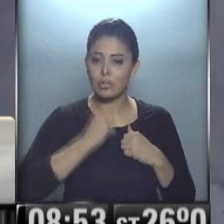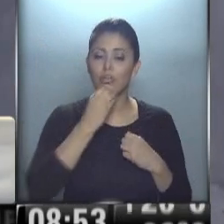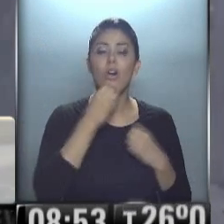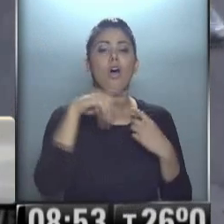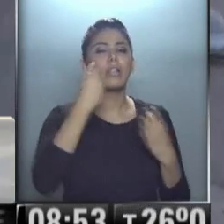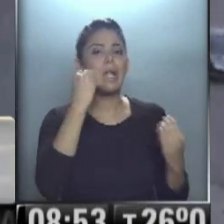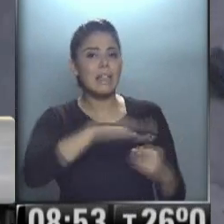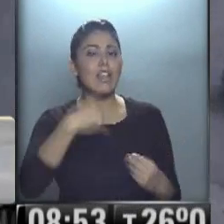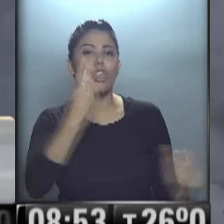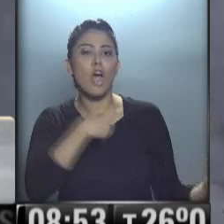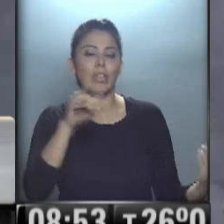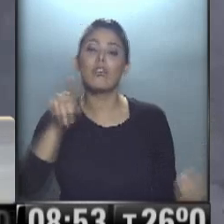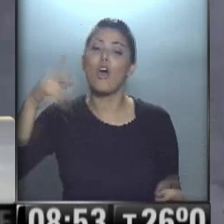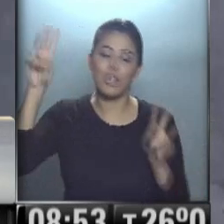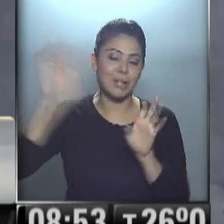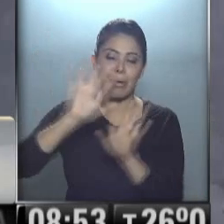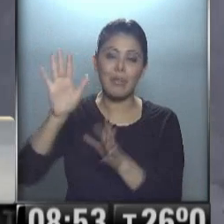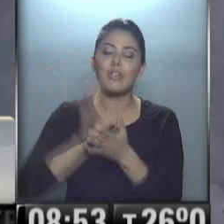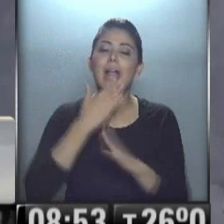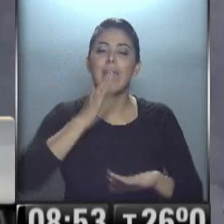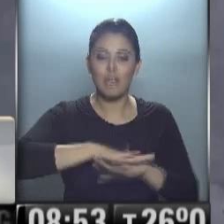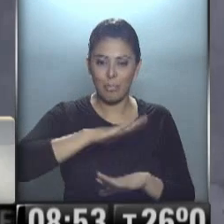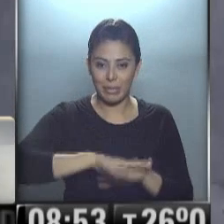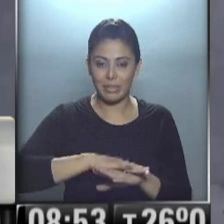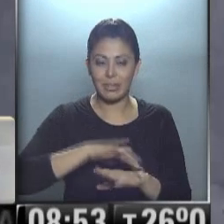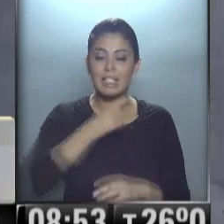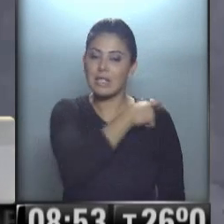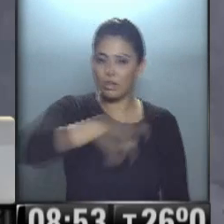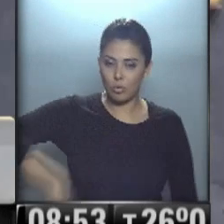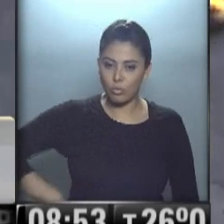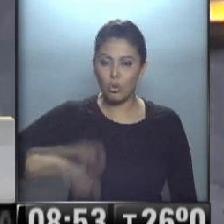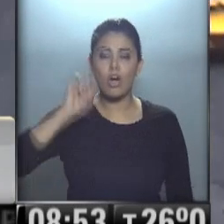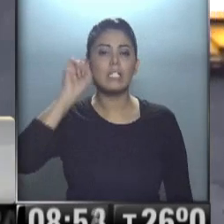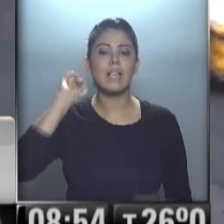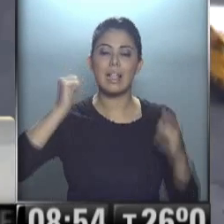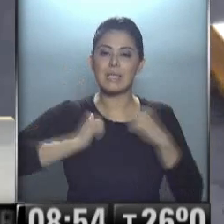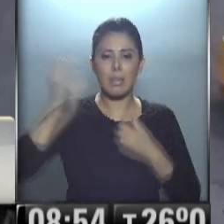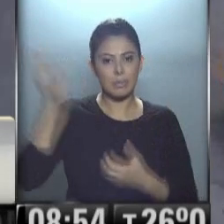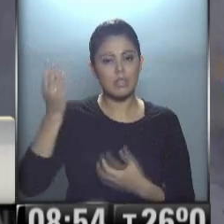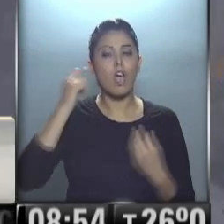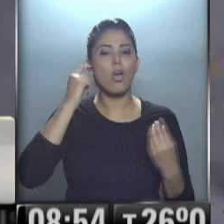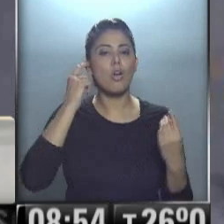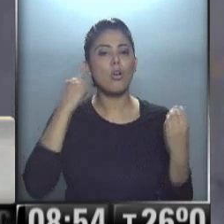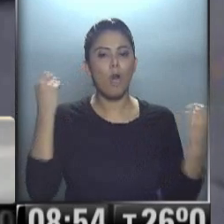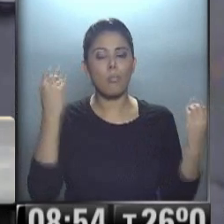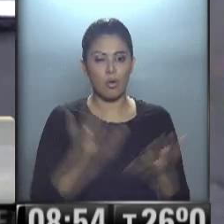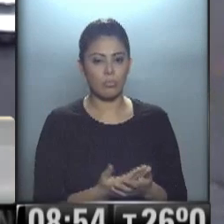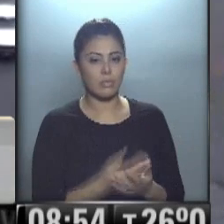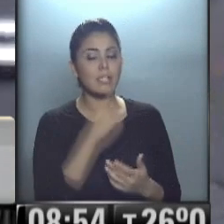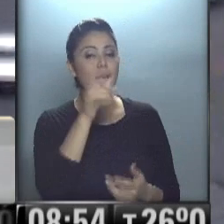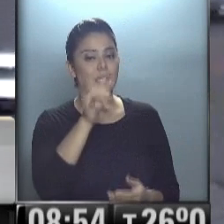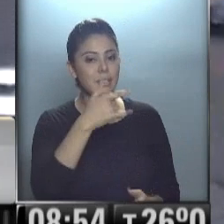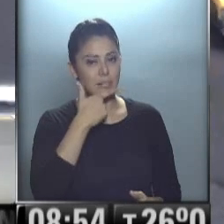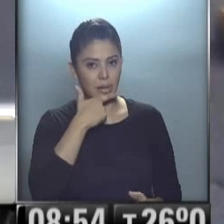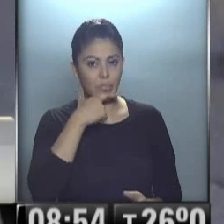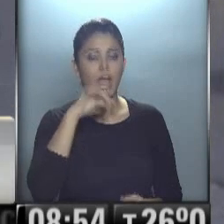ese es otro tema. Pero cuanto a las recomendaciones, cinturón de seguridad, silla, ¿cómo la...? La recomendación. Correcto, Silvia. A